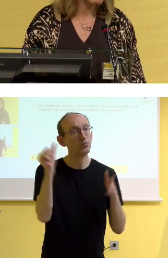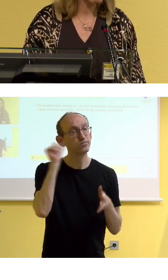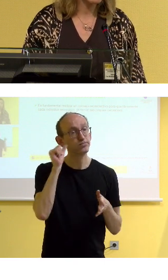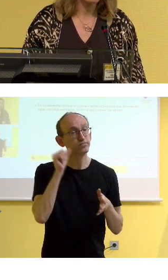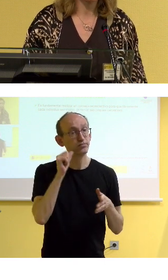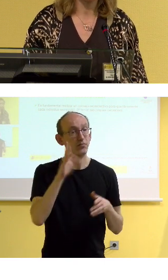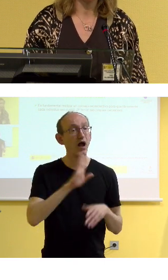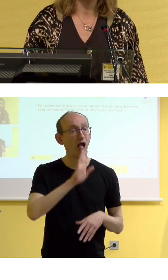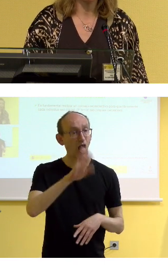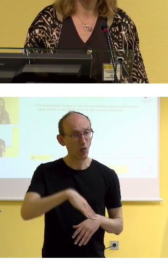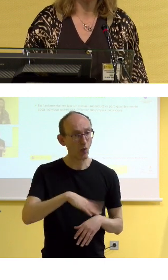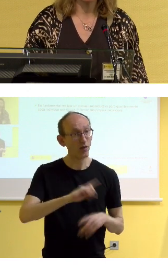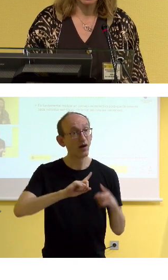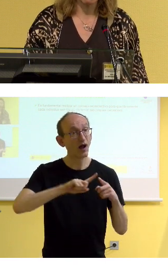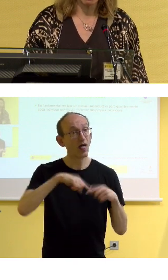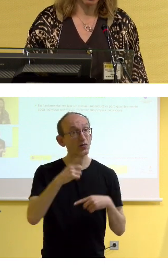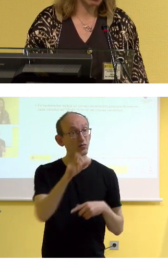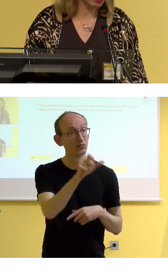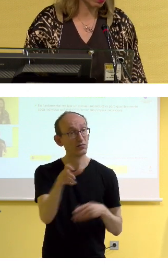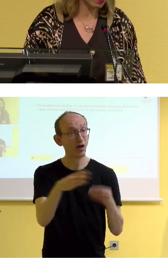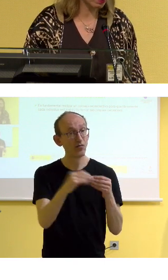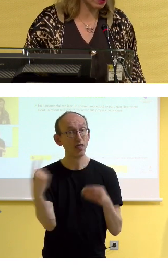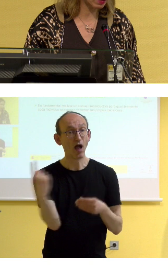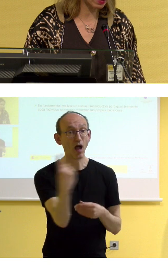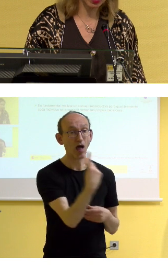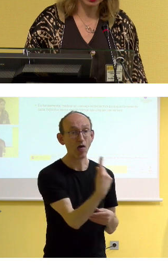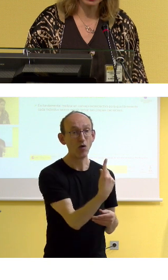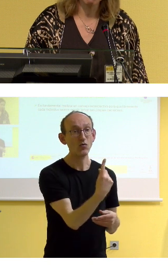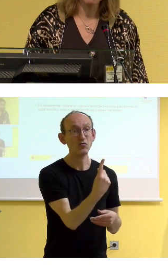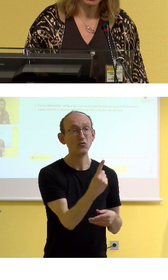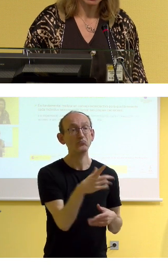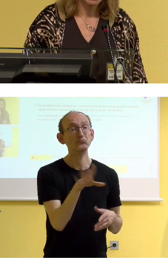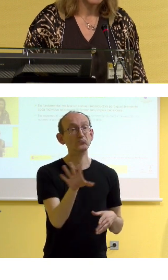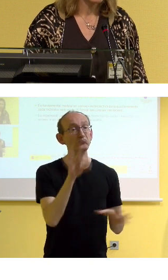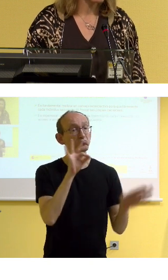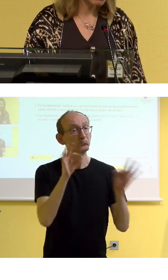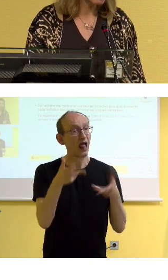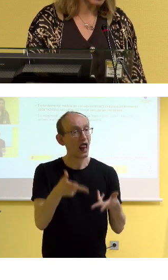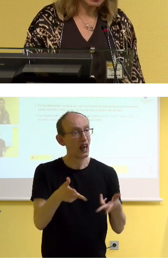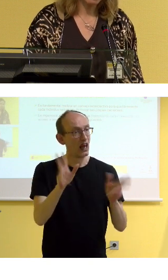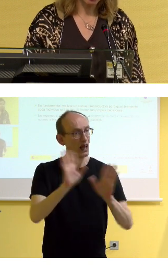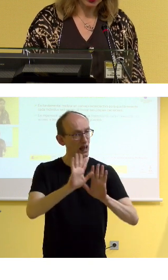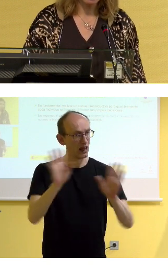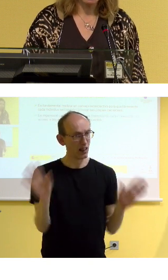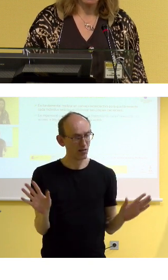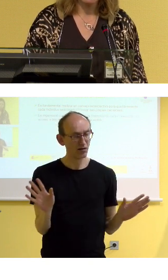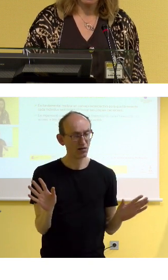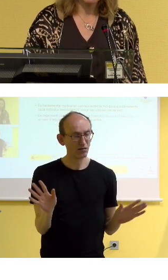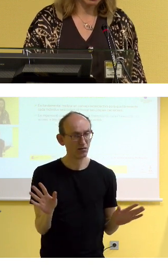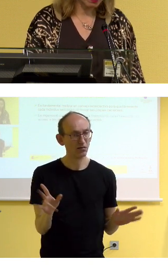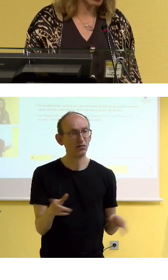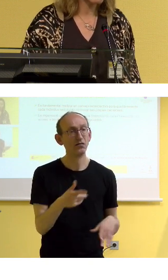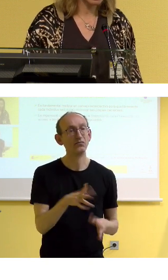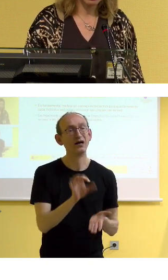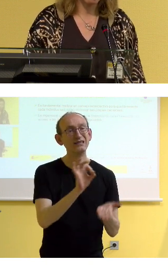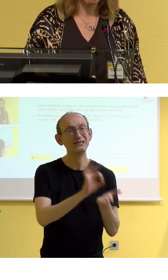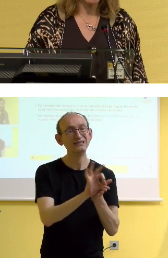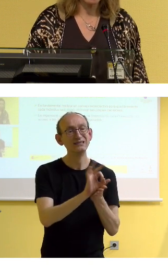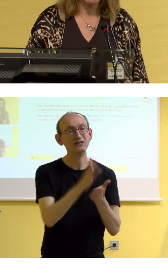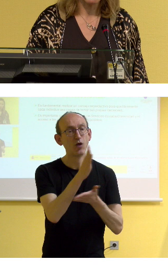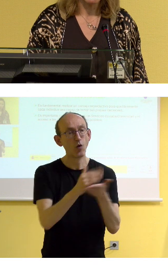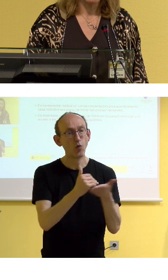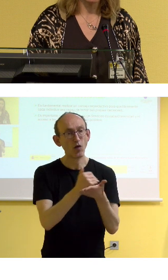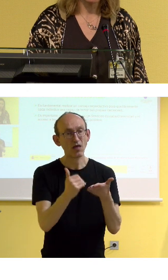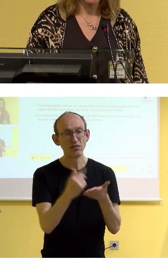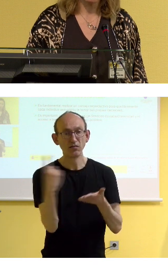que libremente cada individuo sea capaz de tomar sus propias decisiones. Es importante conocer la cartera de servicios de cada